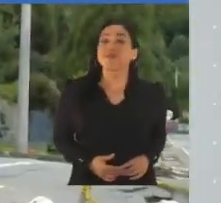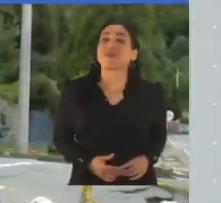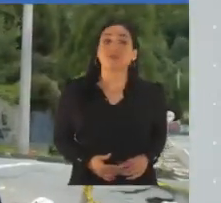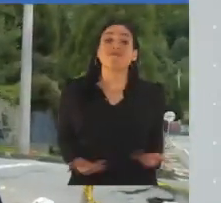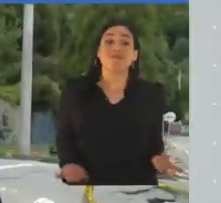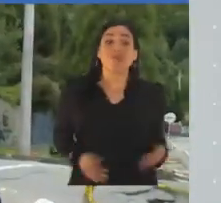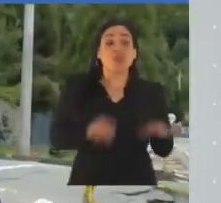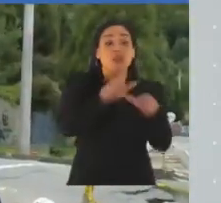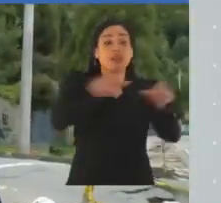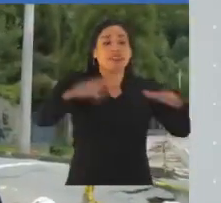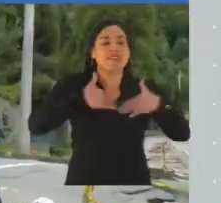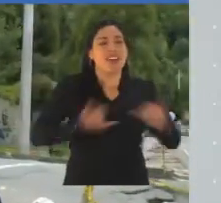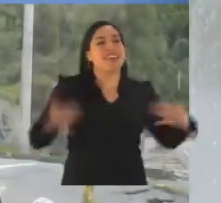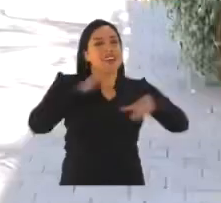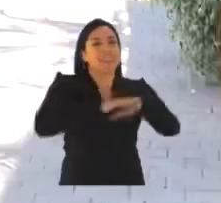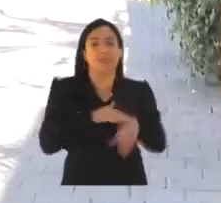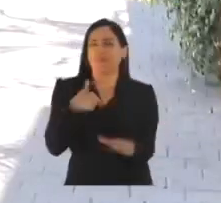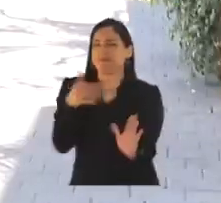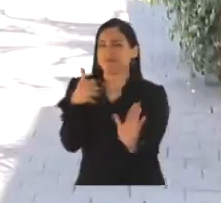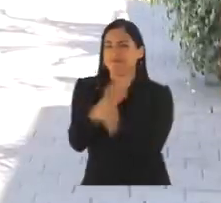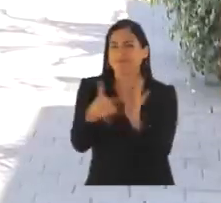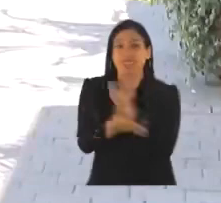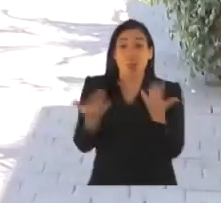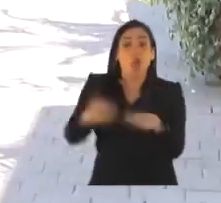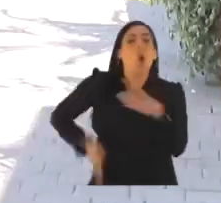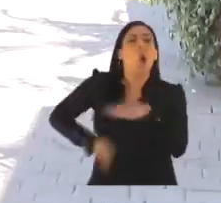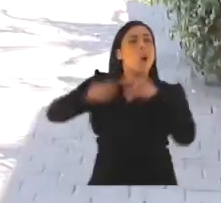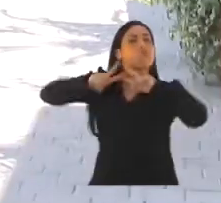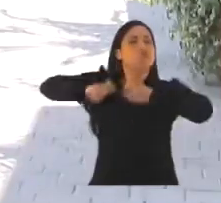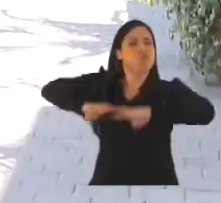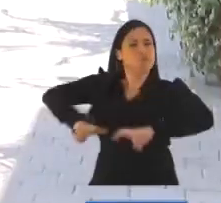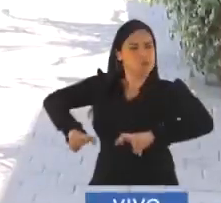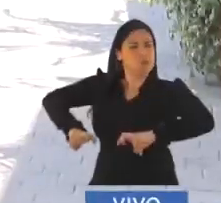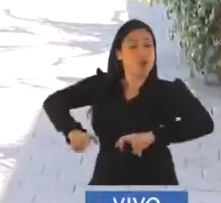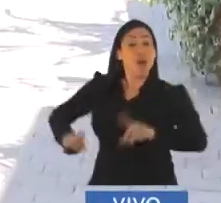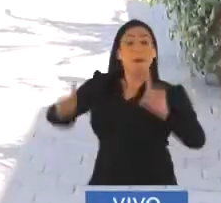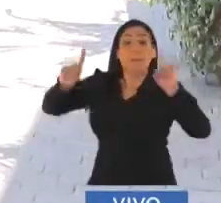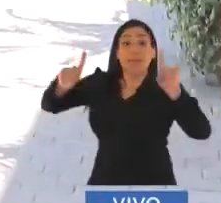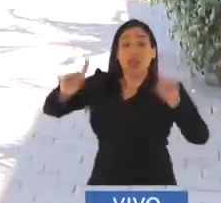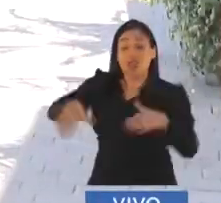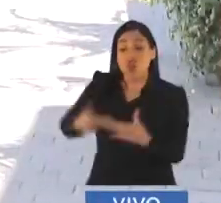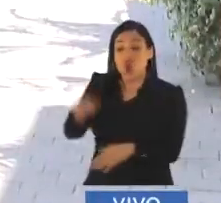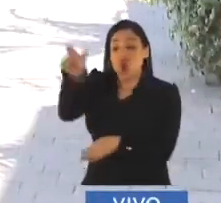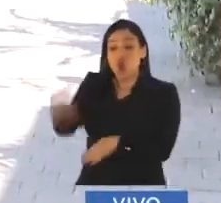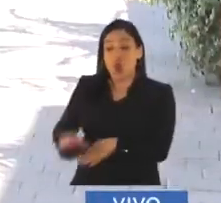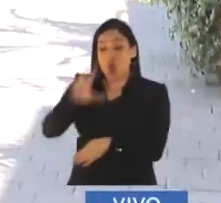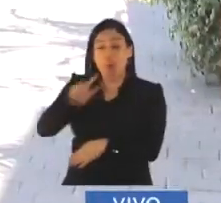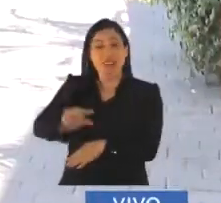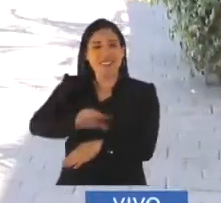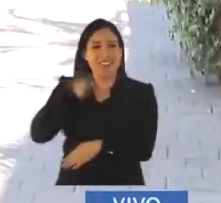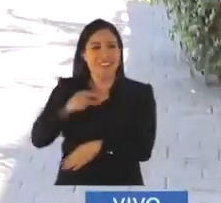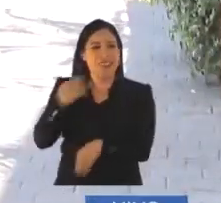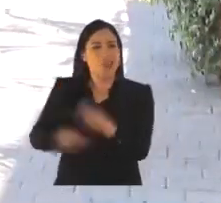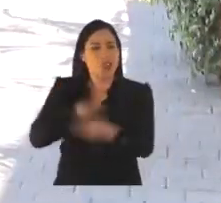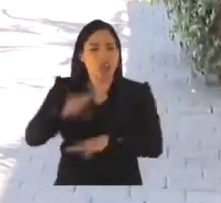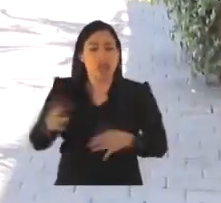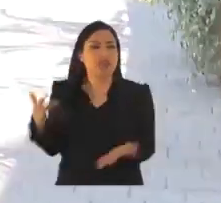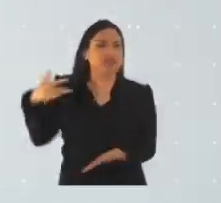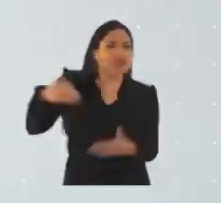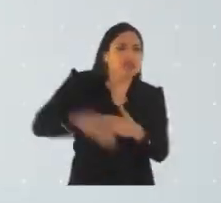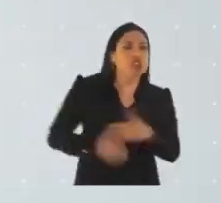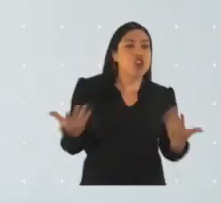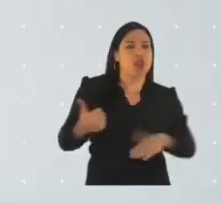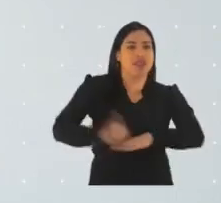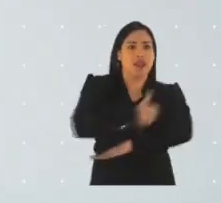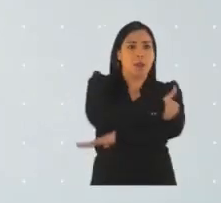Rosy, televidentes, buenas tardes. Pues mire, todo es materia de investigación. Lo que se sabe es que el sacerdote estaba en un bar de aquí, de